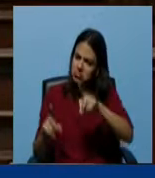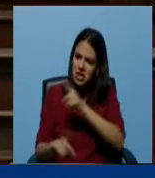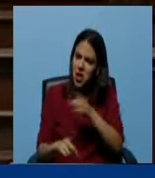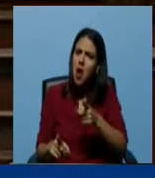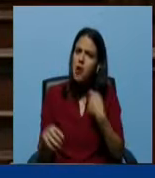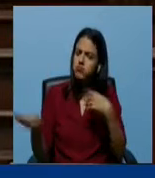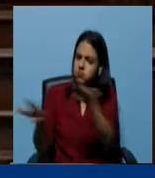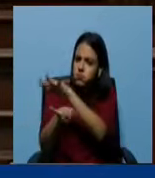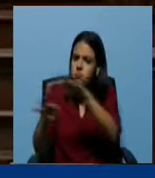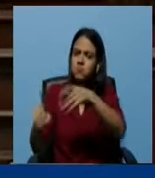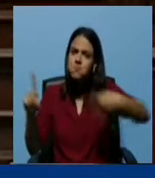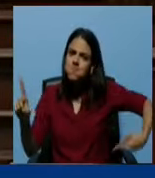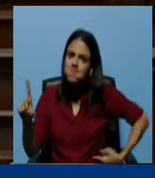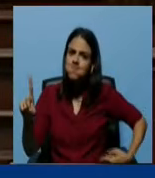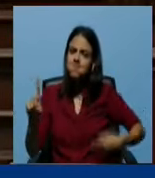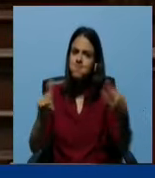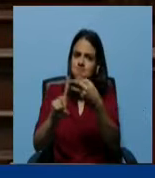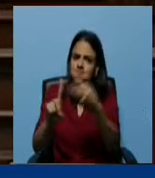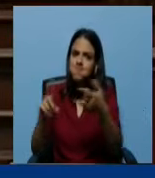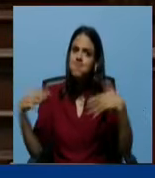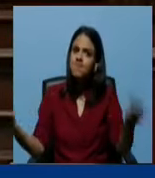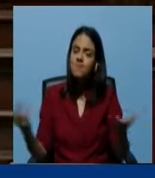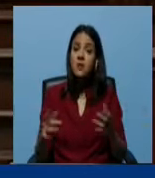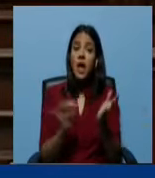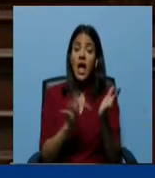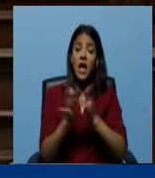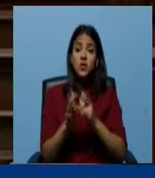Nuestro Señor Jesucristo le dijo,